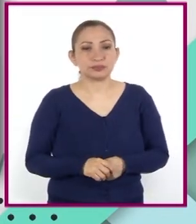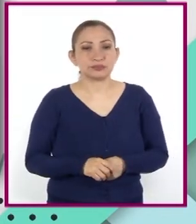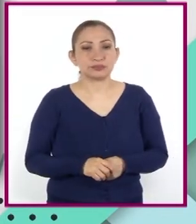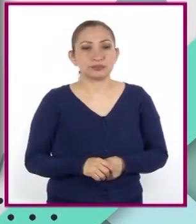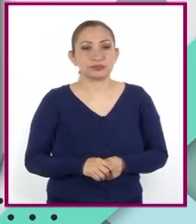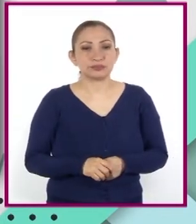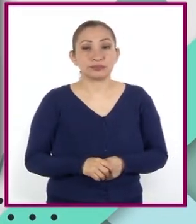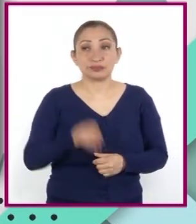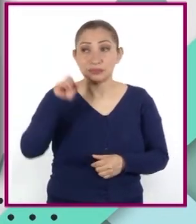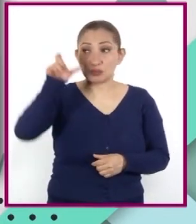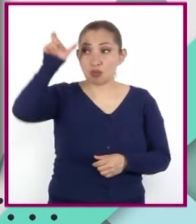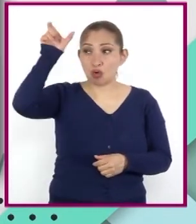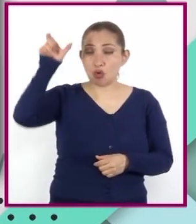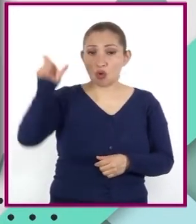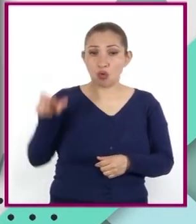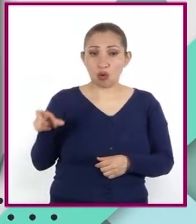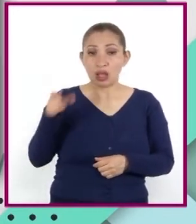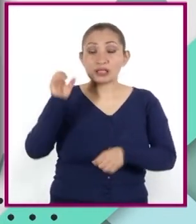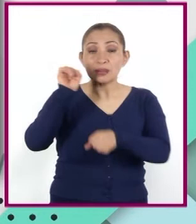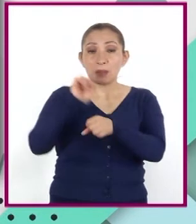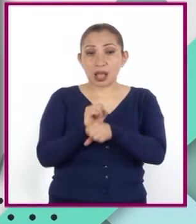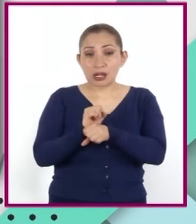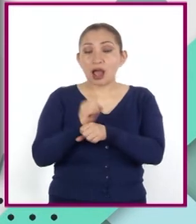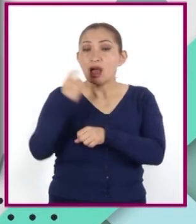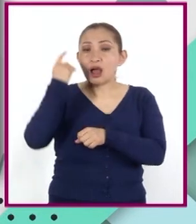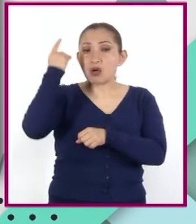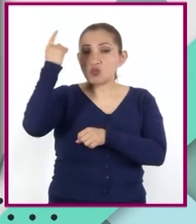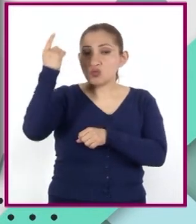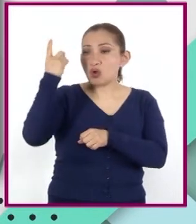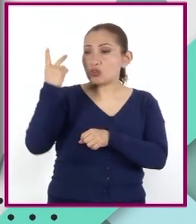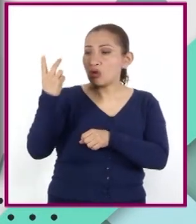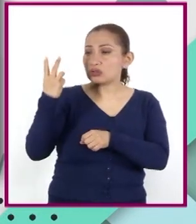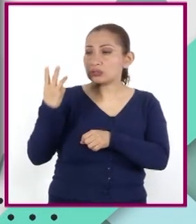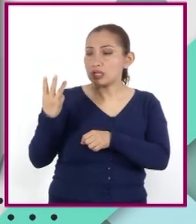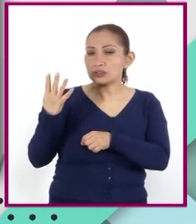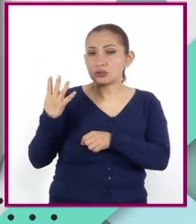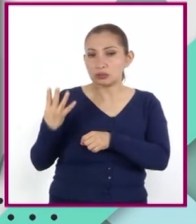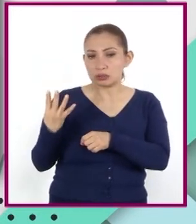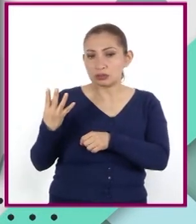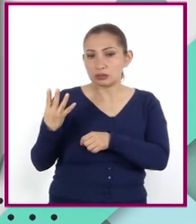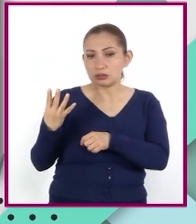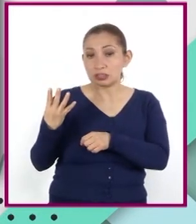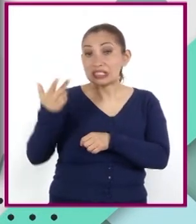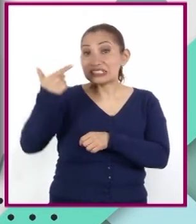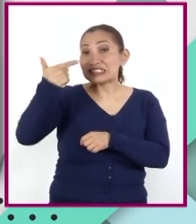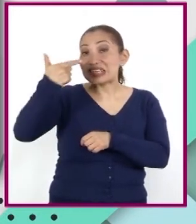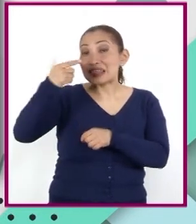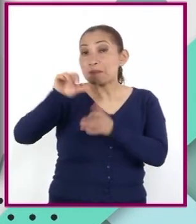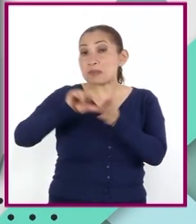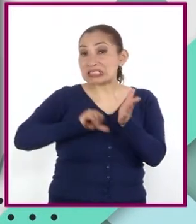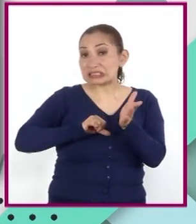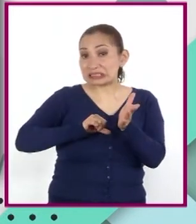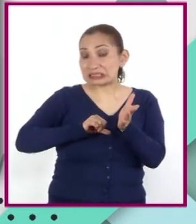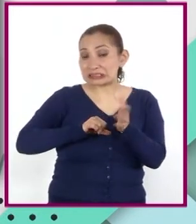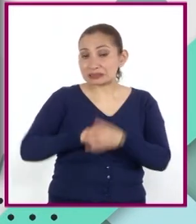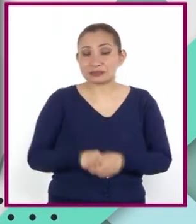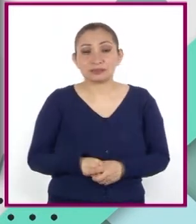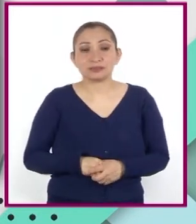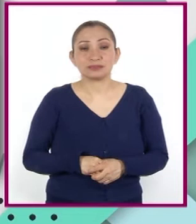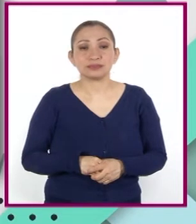En dicha tabla coloca las semanas que corresponden a los primeros 7 meses.